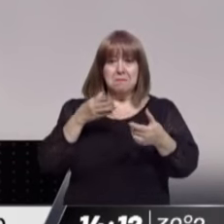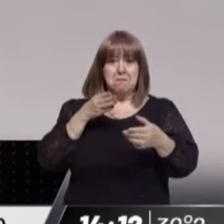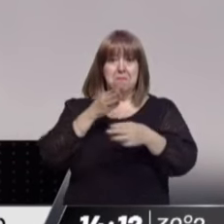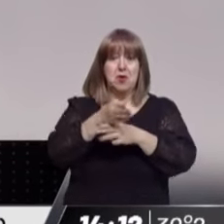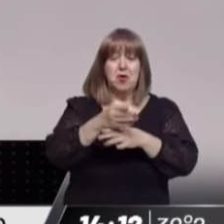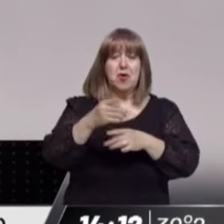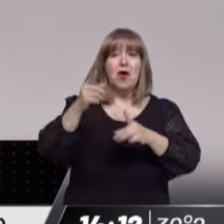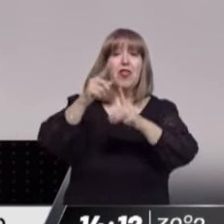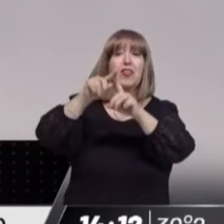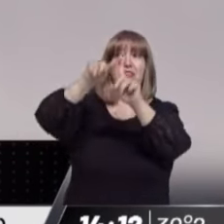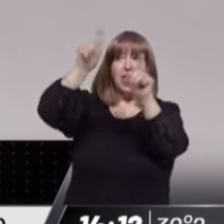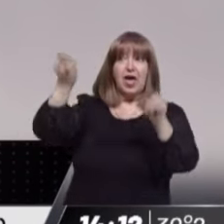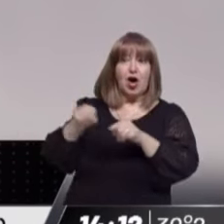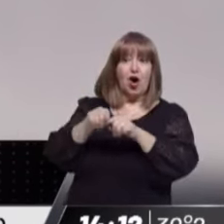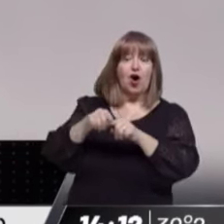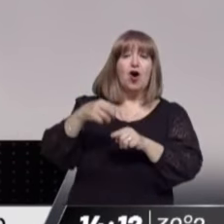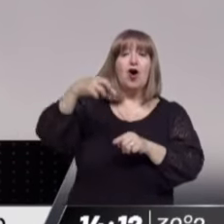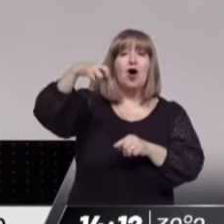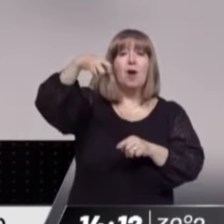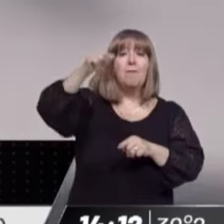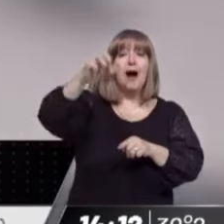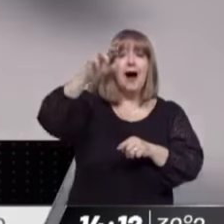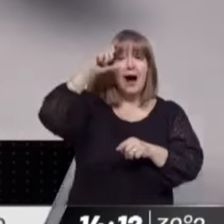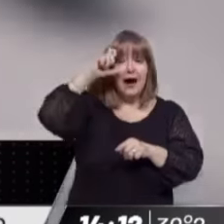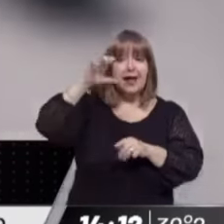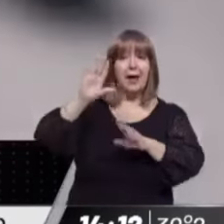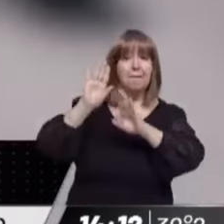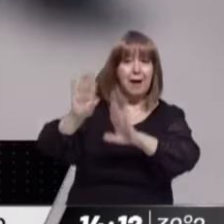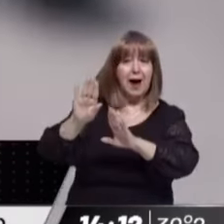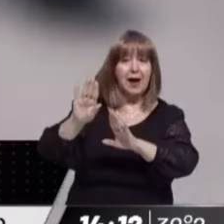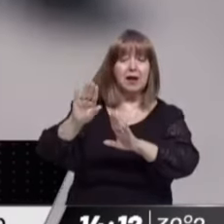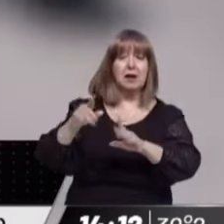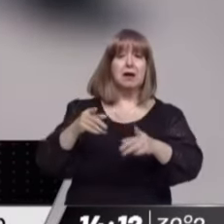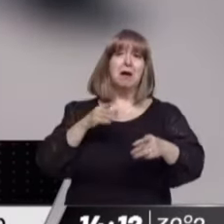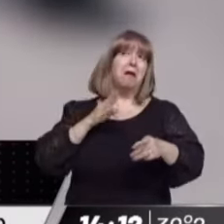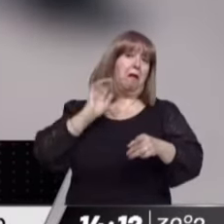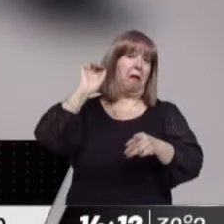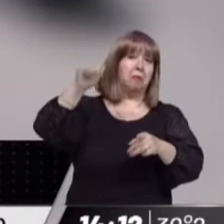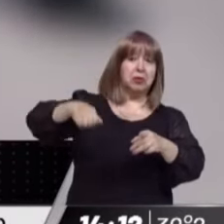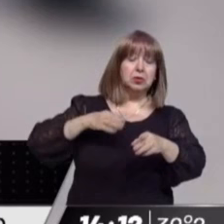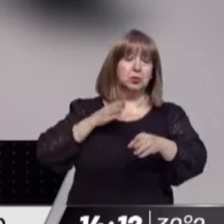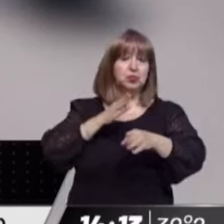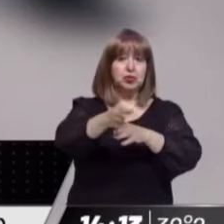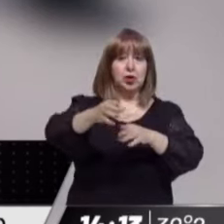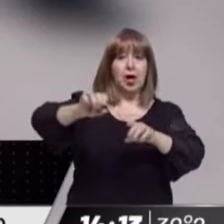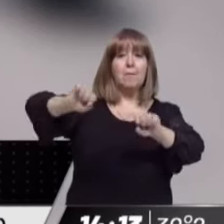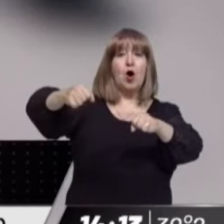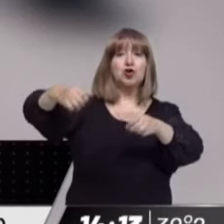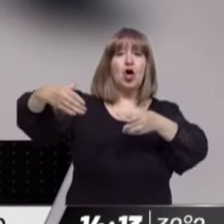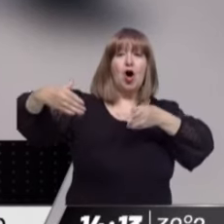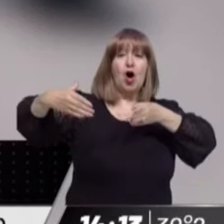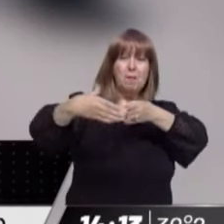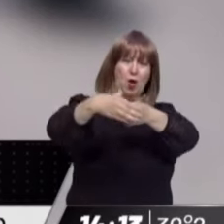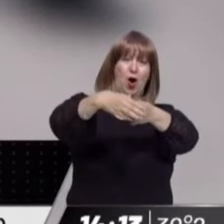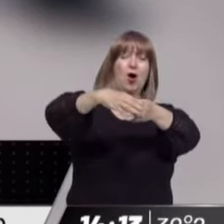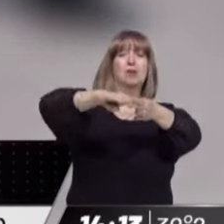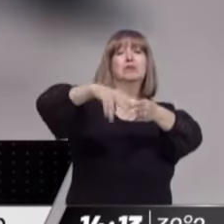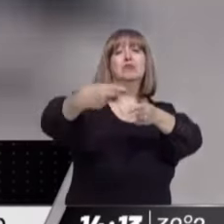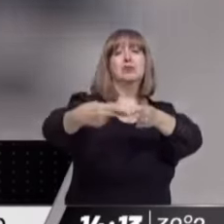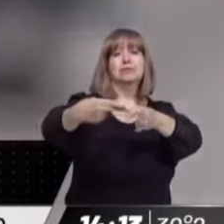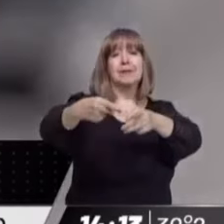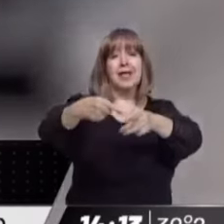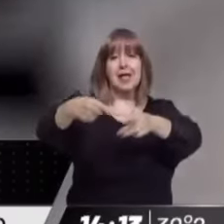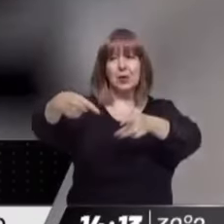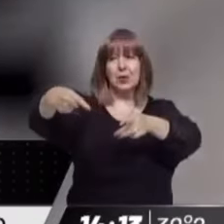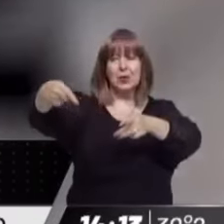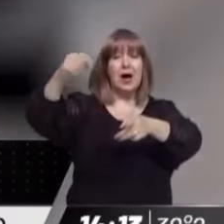hombre que viajaba en moto y está grave internado en el hospital Perrupato a esta hora del mediodía. Qué barbaridad, otra vez tenemos que hablar de lo mismo,